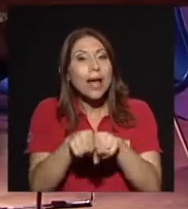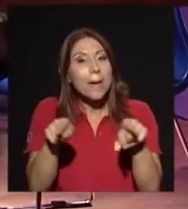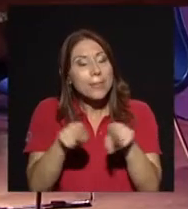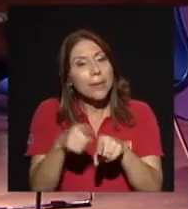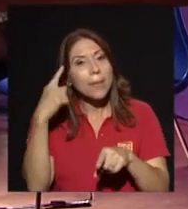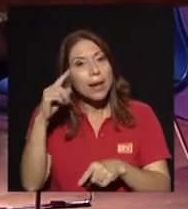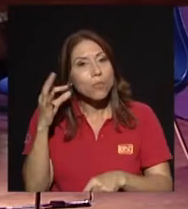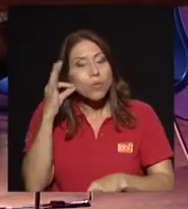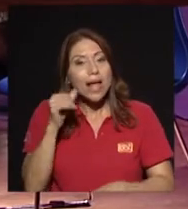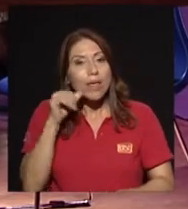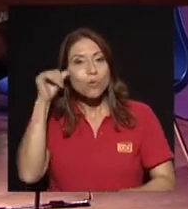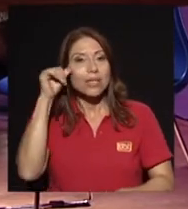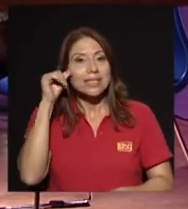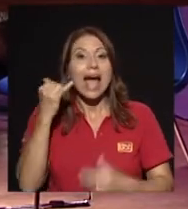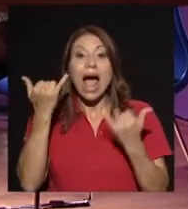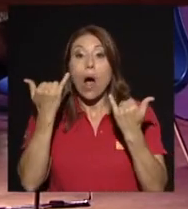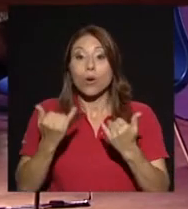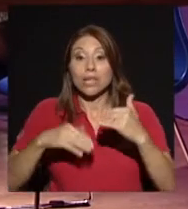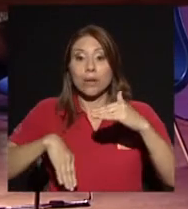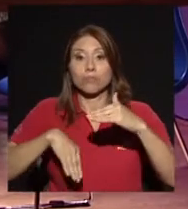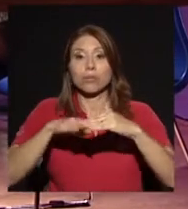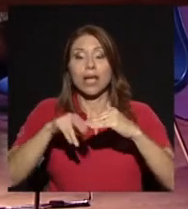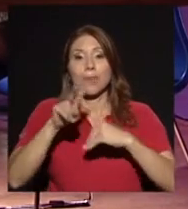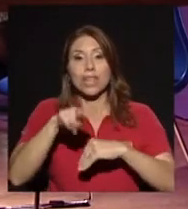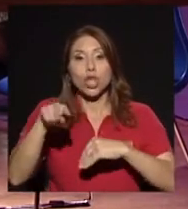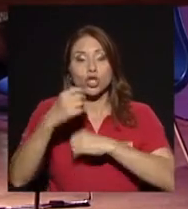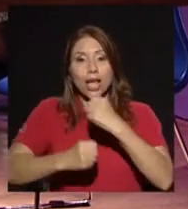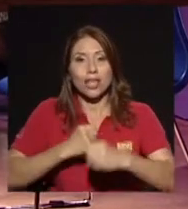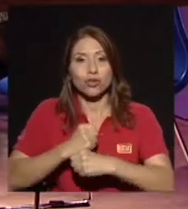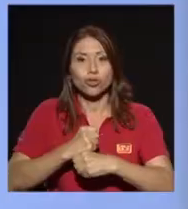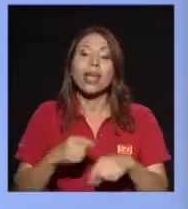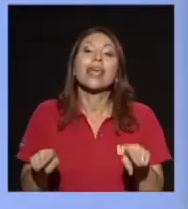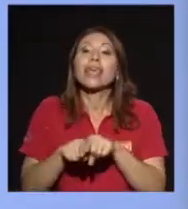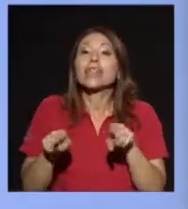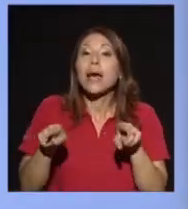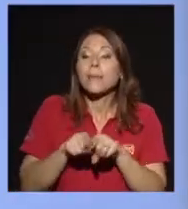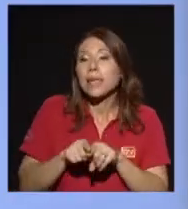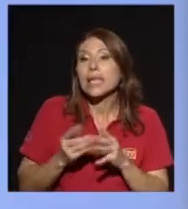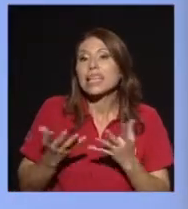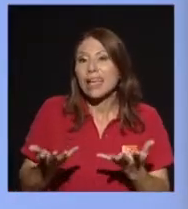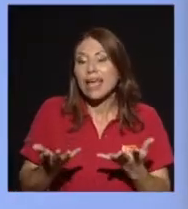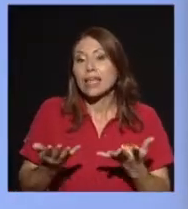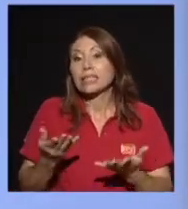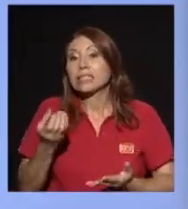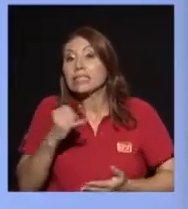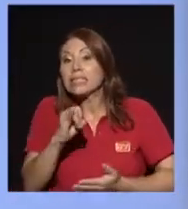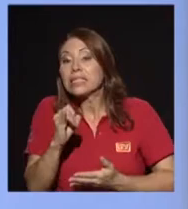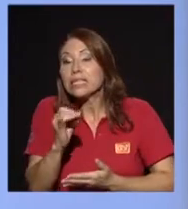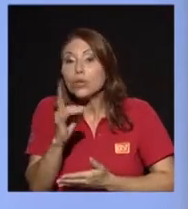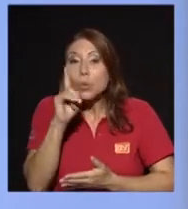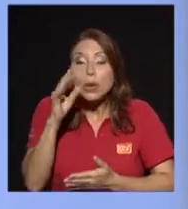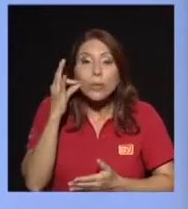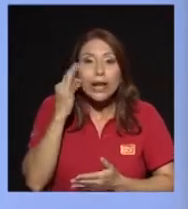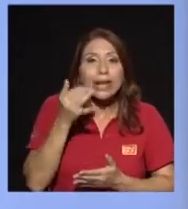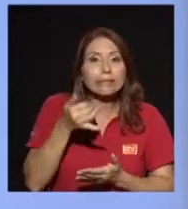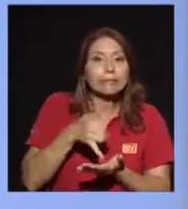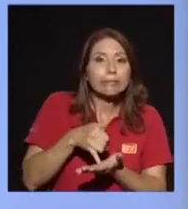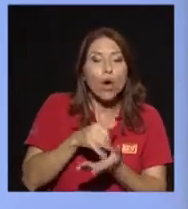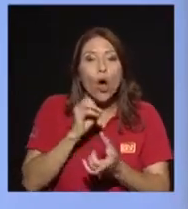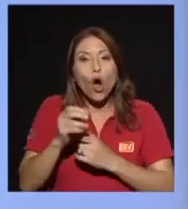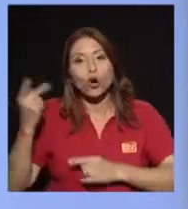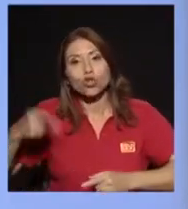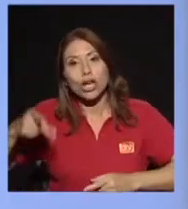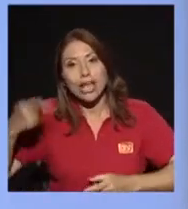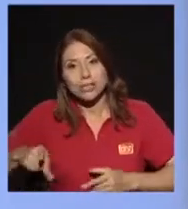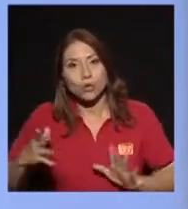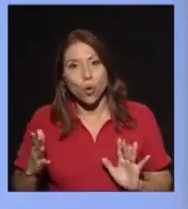mujeres adultas, ahorita está hasta los 22 años, y también está la posibilidad de que en casos de vulnerabilidad o riesgo, según detecta el médico o